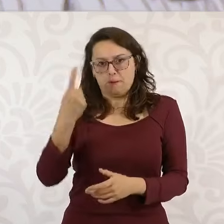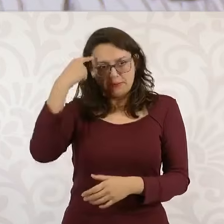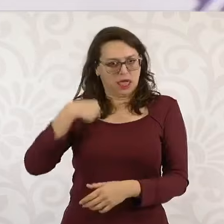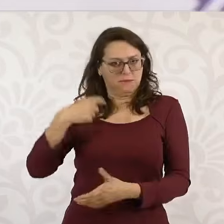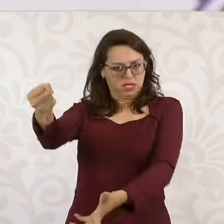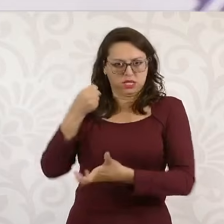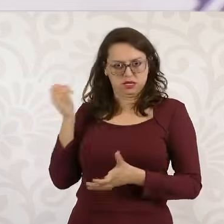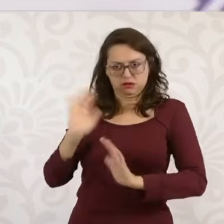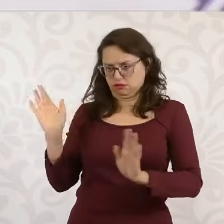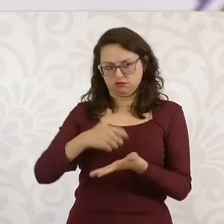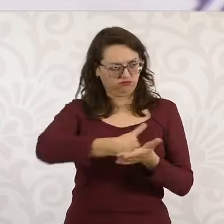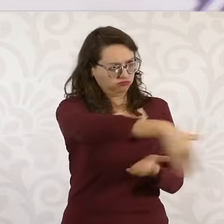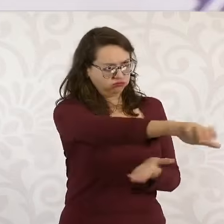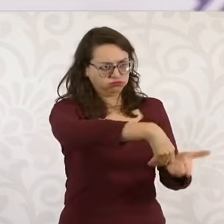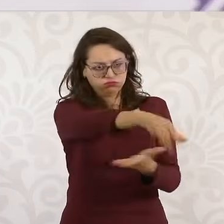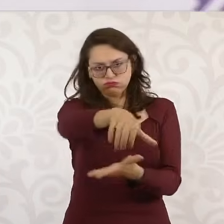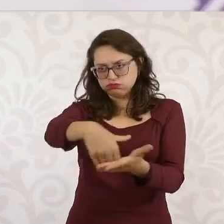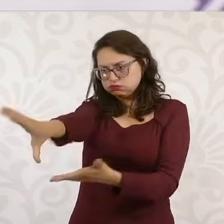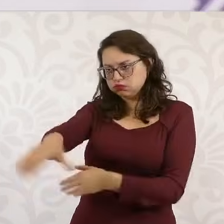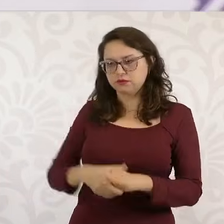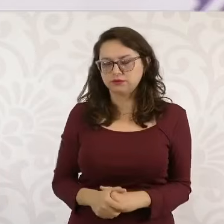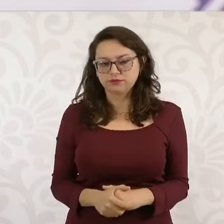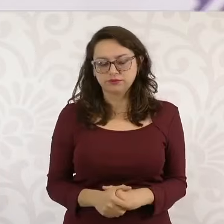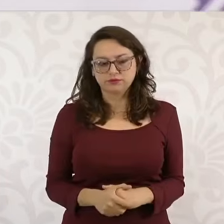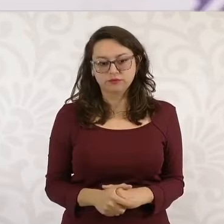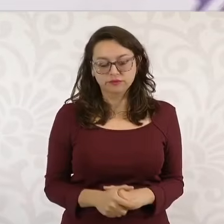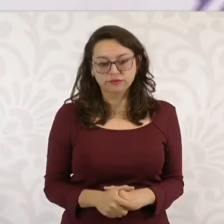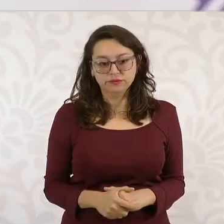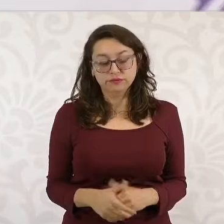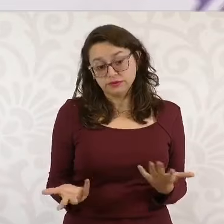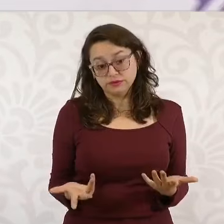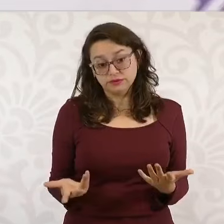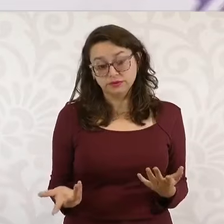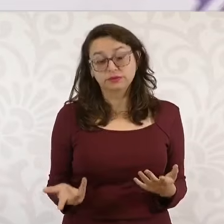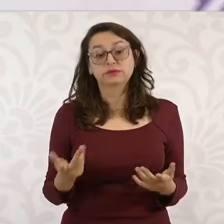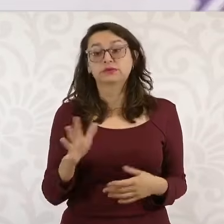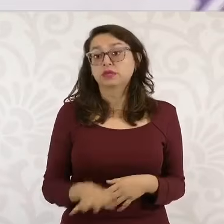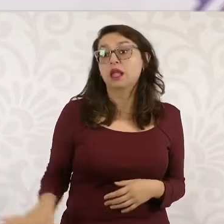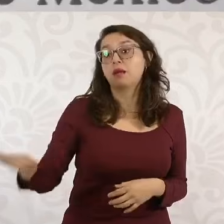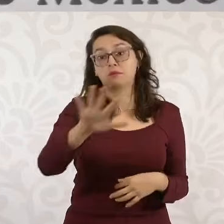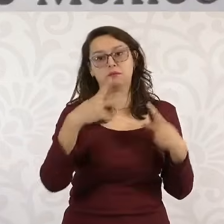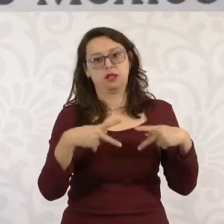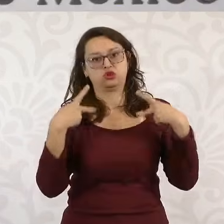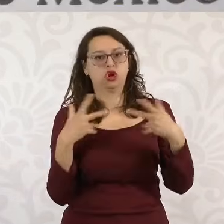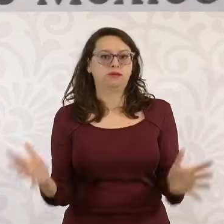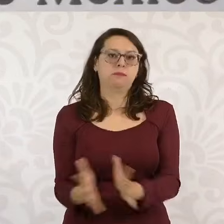Y lo tercero, digamos, estos son los 3 elementos centrales: mayor democracia